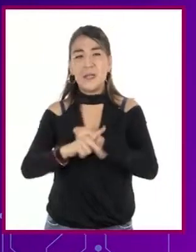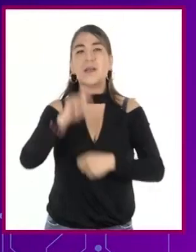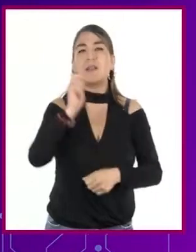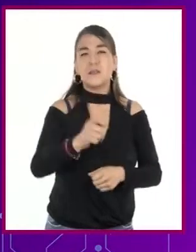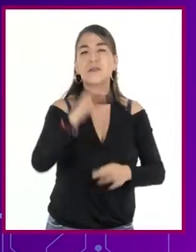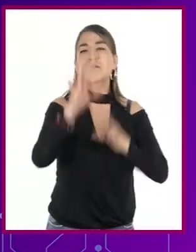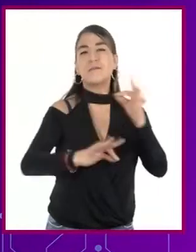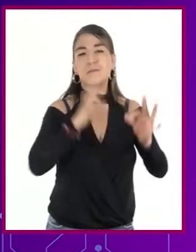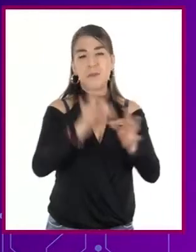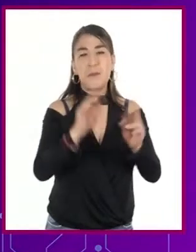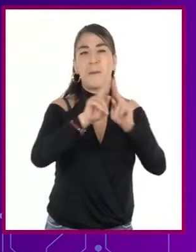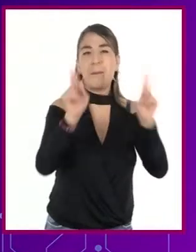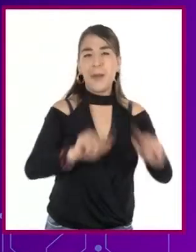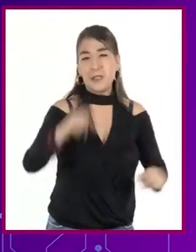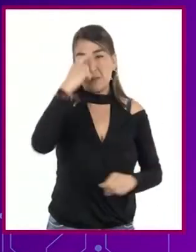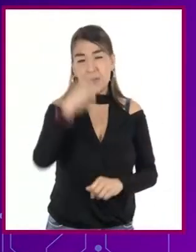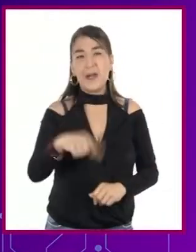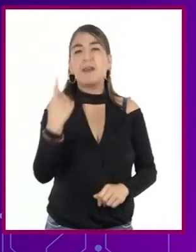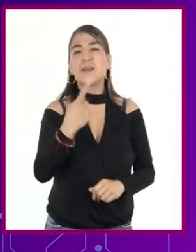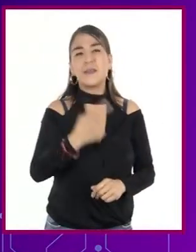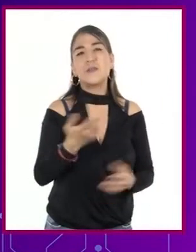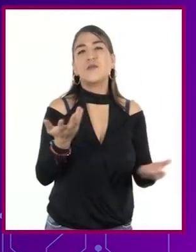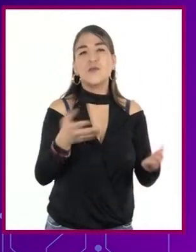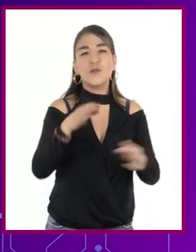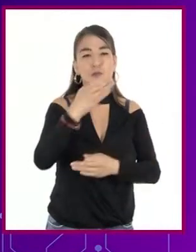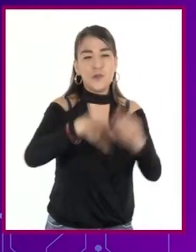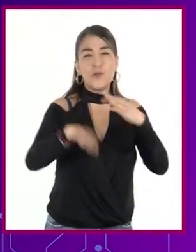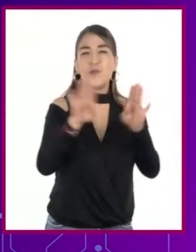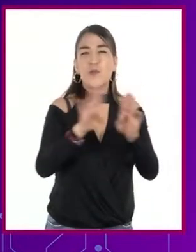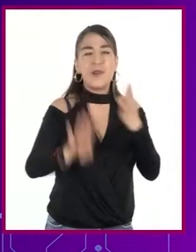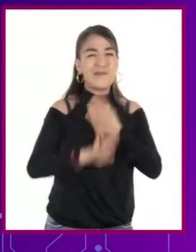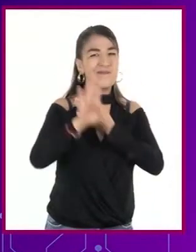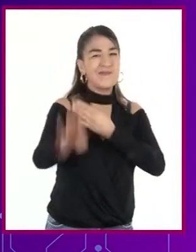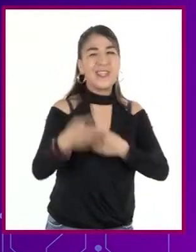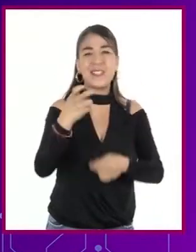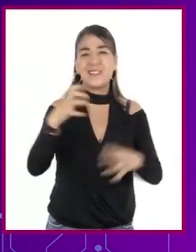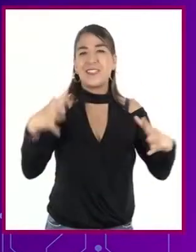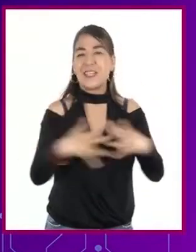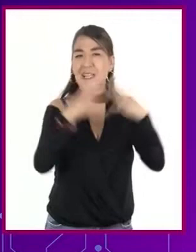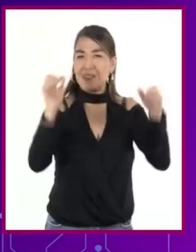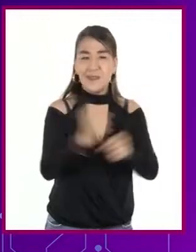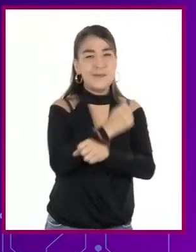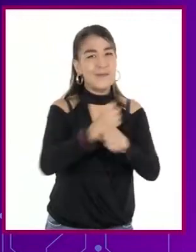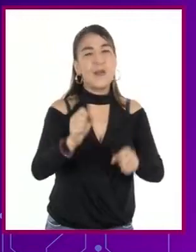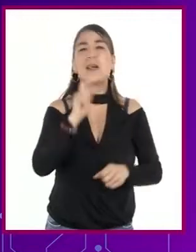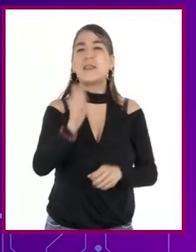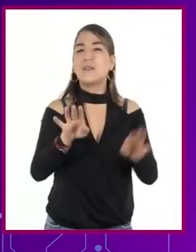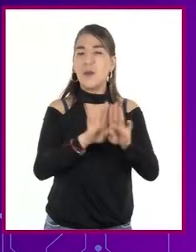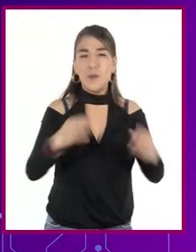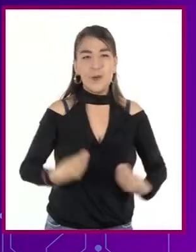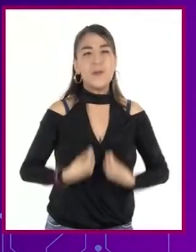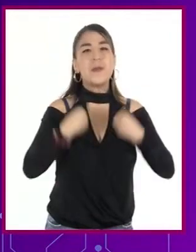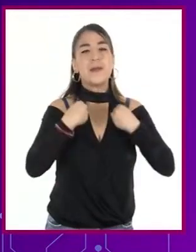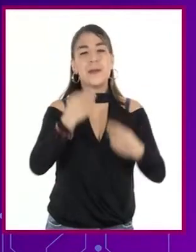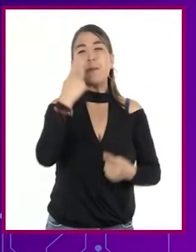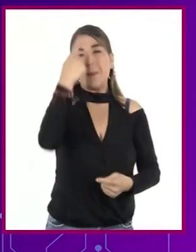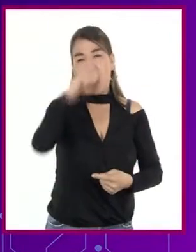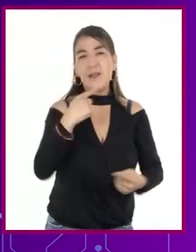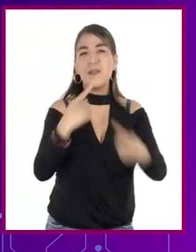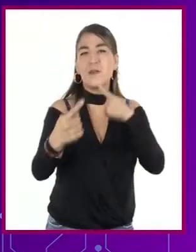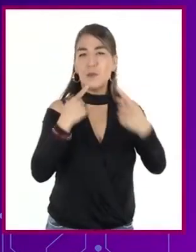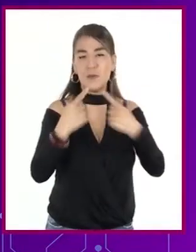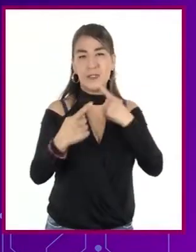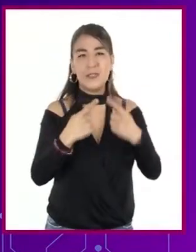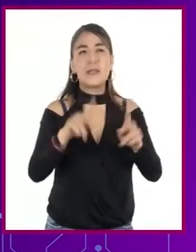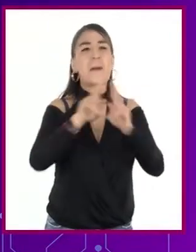a la paz, la cual no solo es entendida como una ausencia de guerra, sino como el vivir en democracia. La